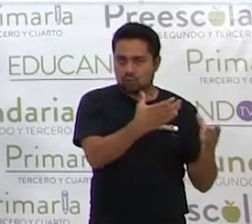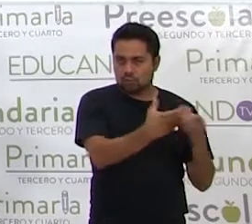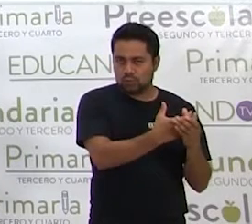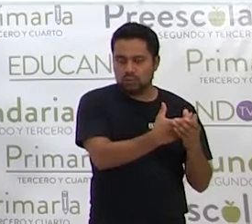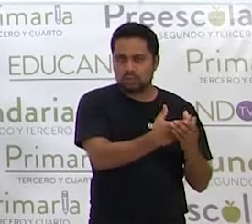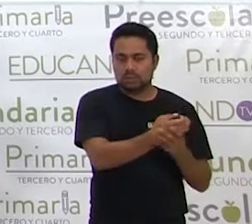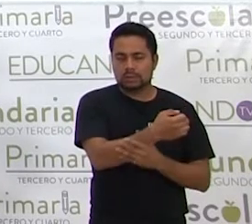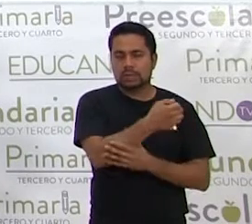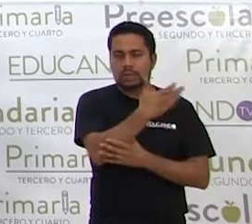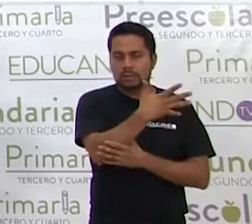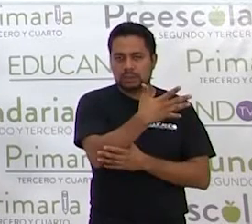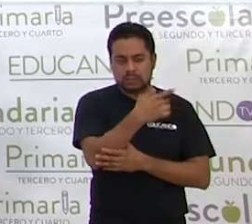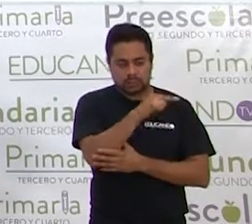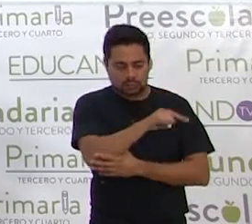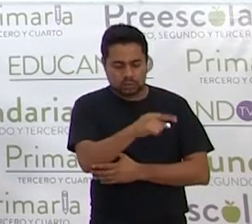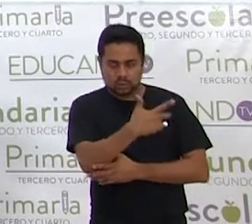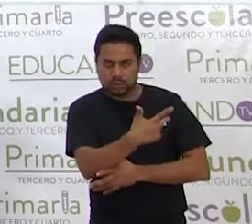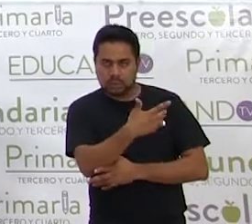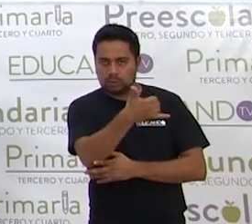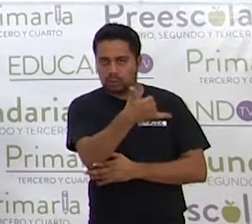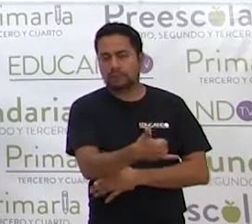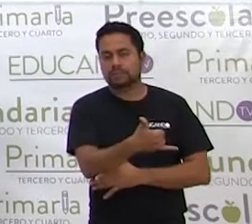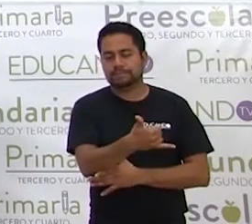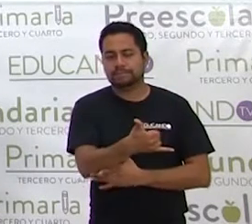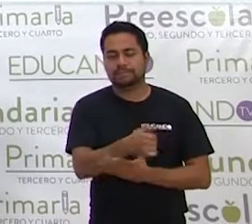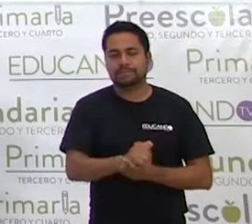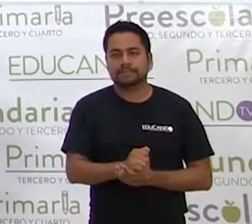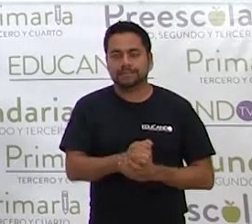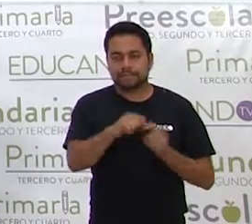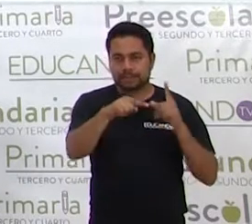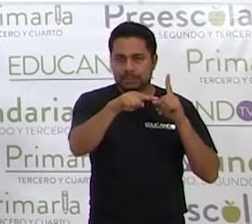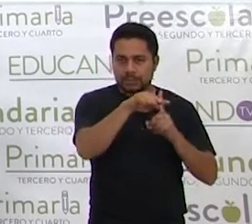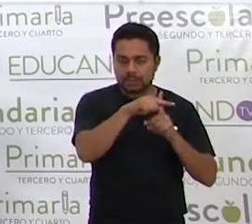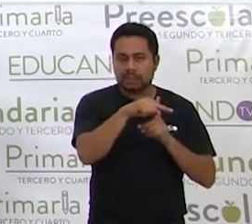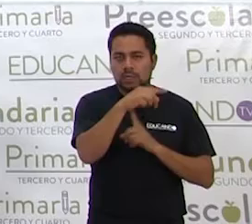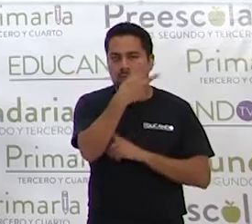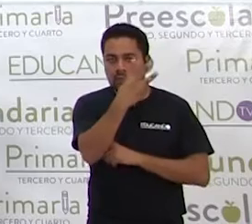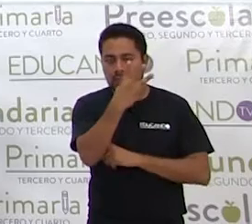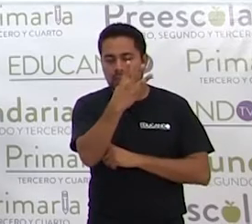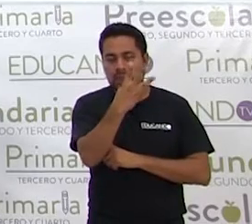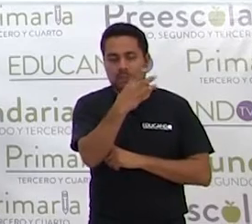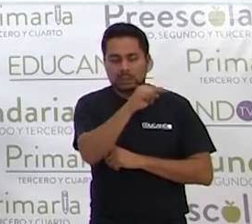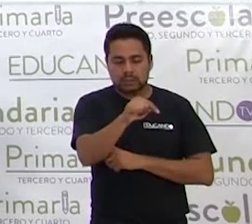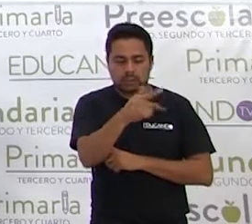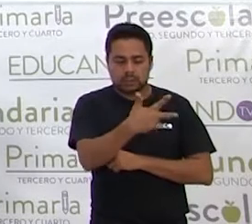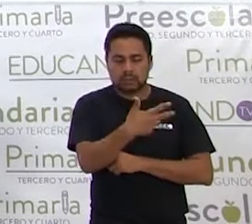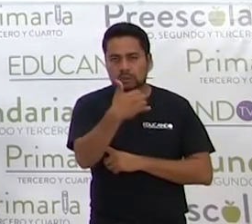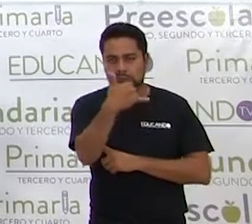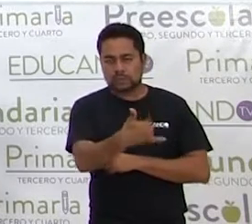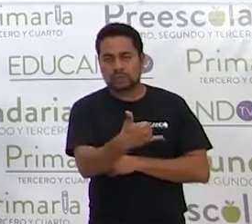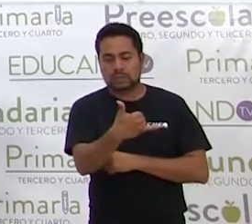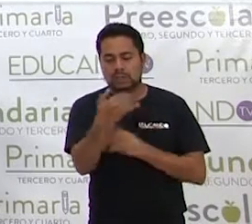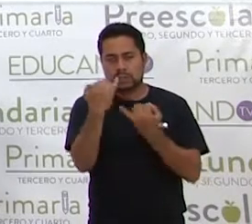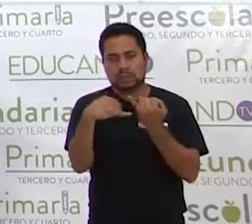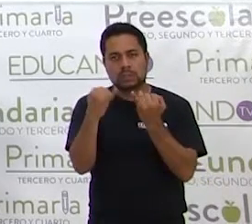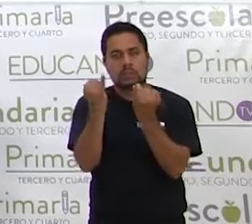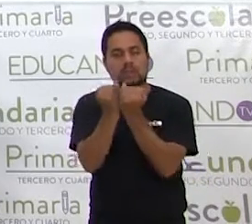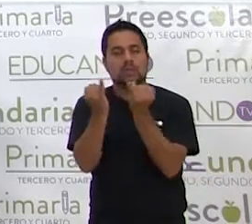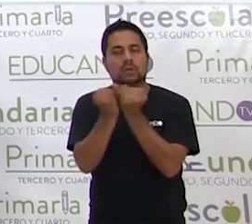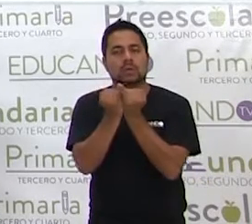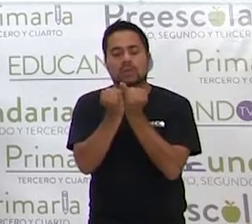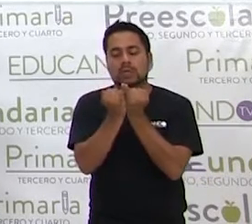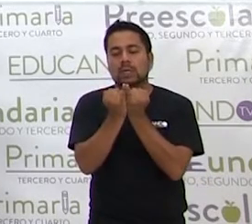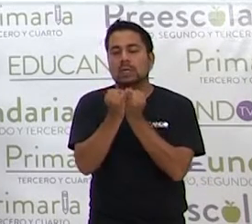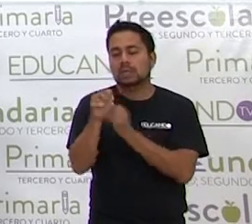cinco octavos de y más tres octavos de ye igual a